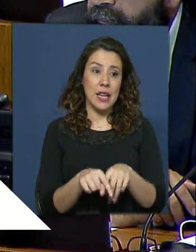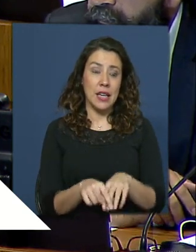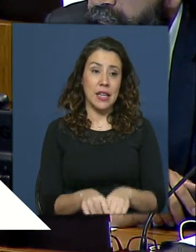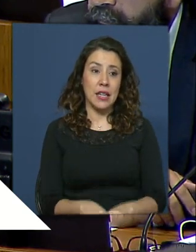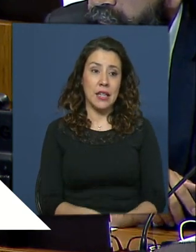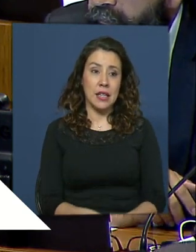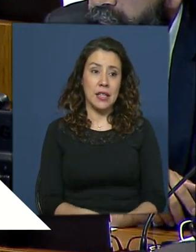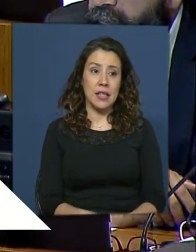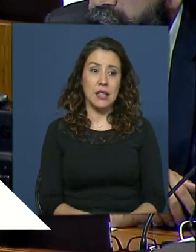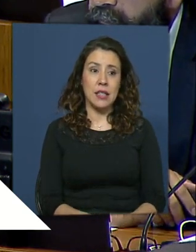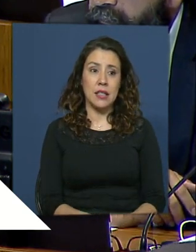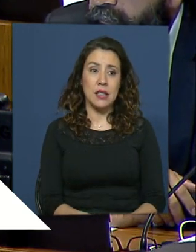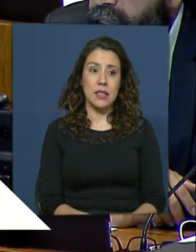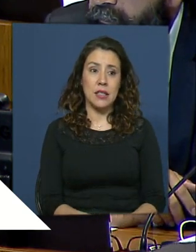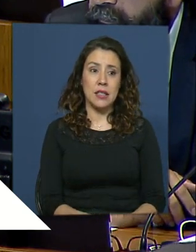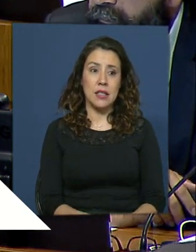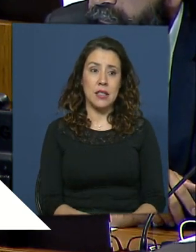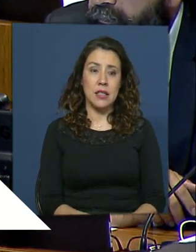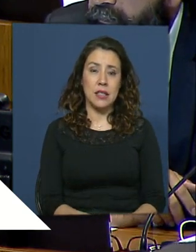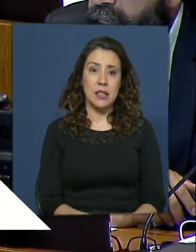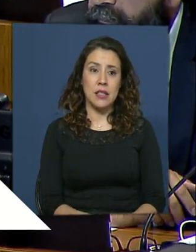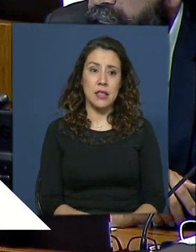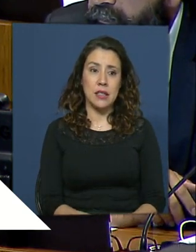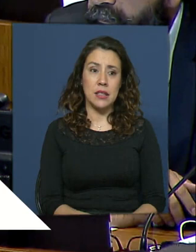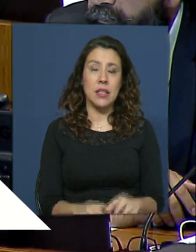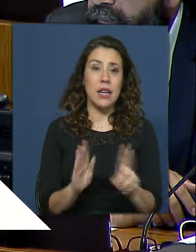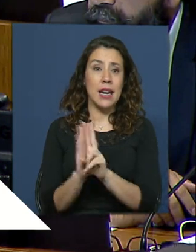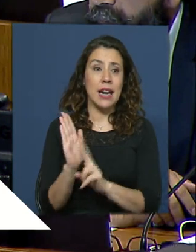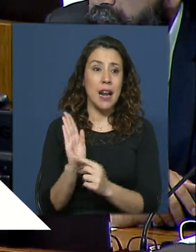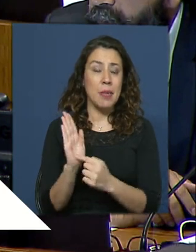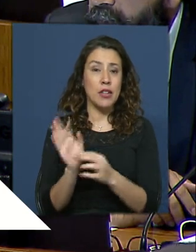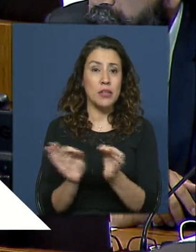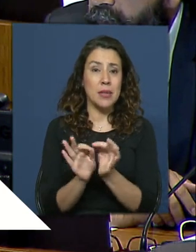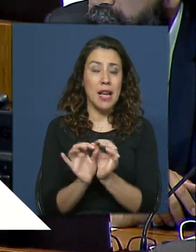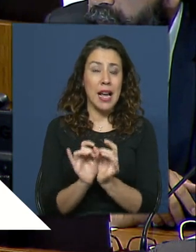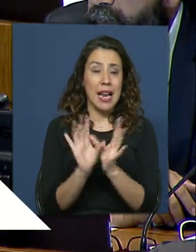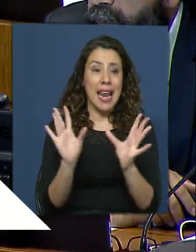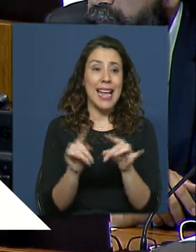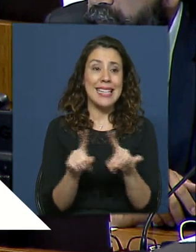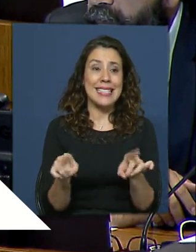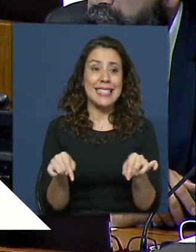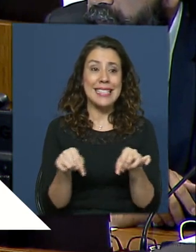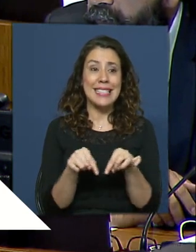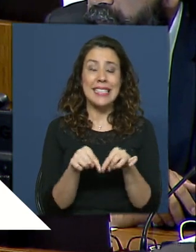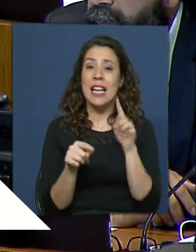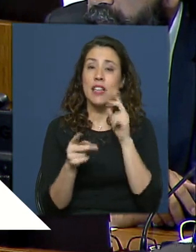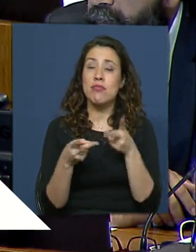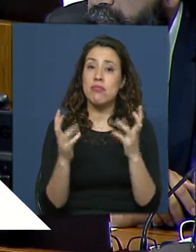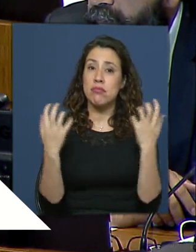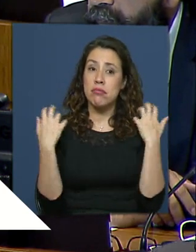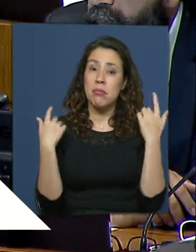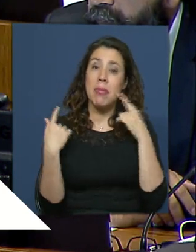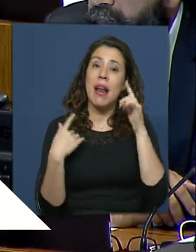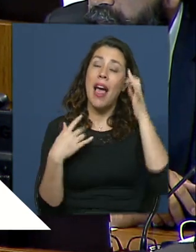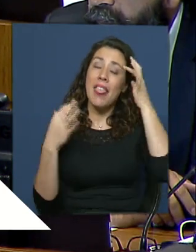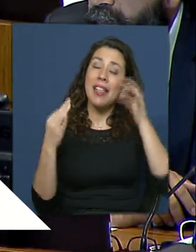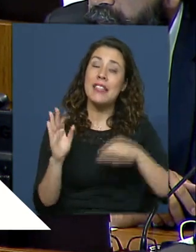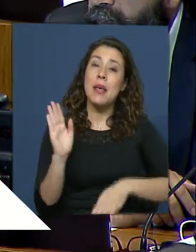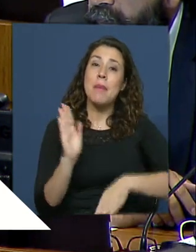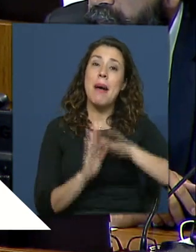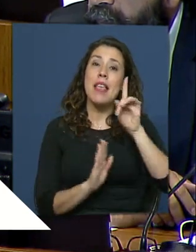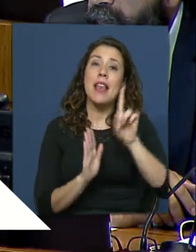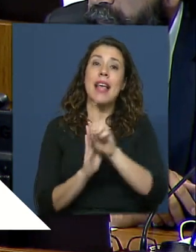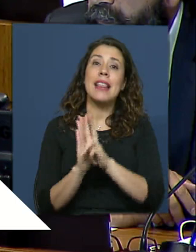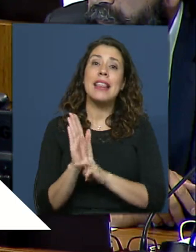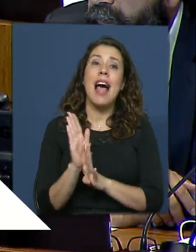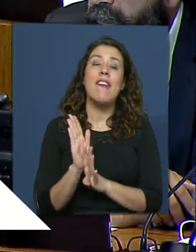la consideración de la sala. No. El reglamento es muy preciso, presidente. La sala tiene facultad para decir por mayoría la tabla